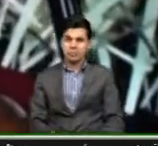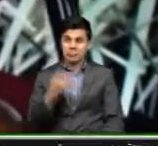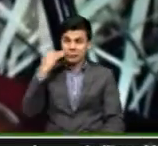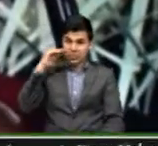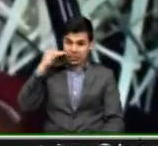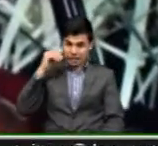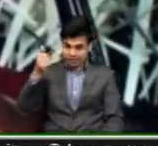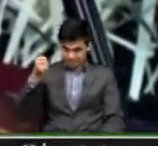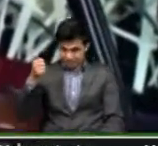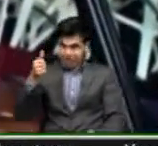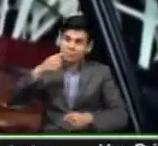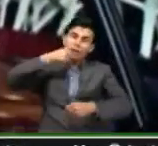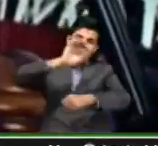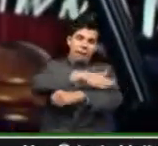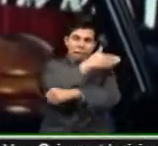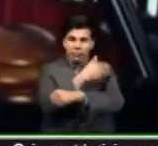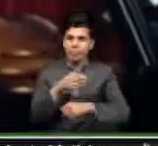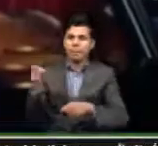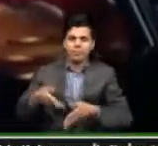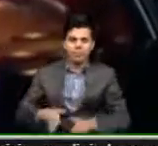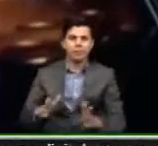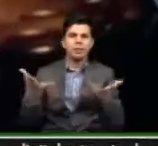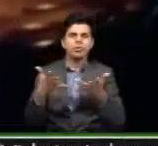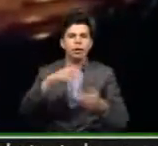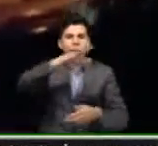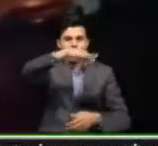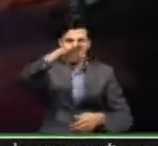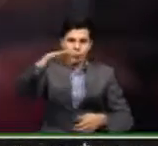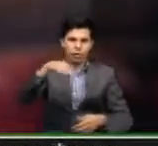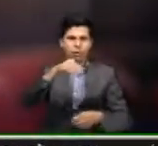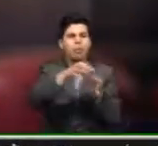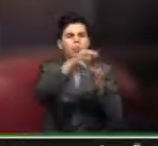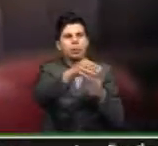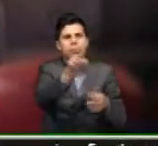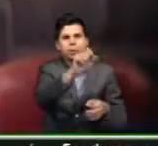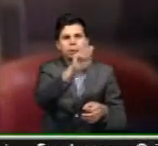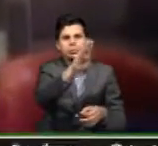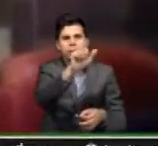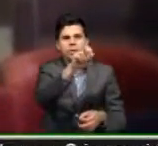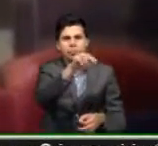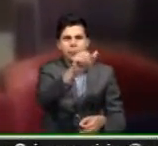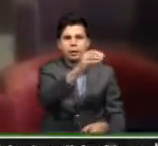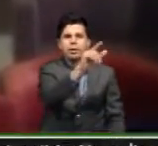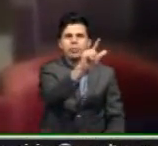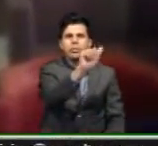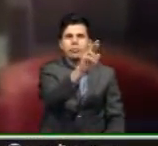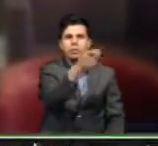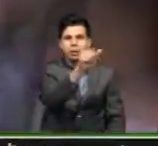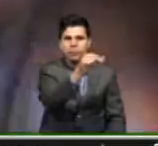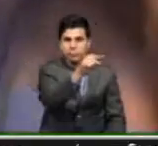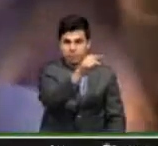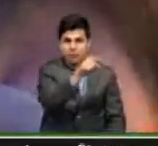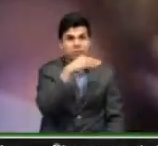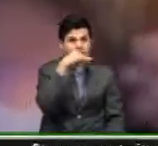cantante de música popular Arely Senao nació en Sabana Larga, Antioquia, y es la tercera de 8 hermanos. En Medellín inició su carrera